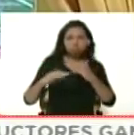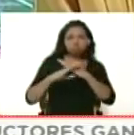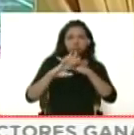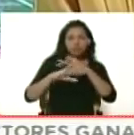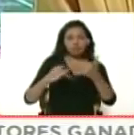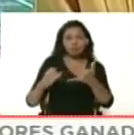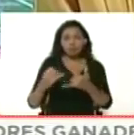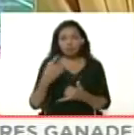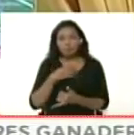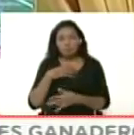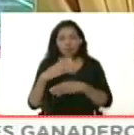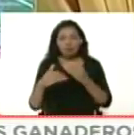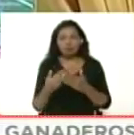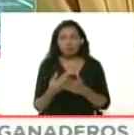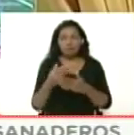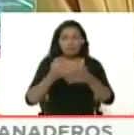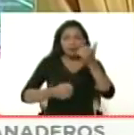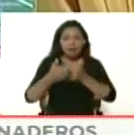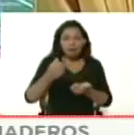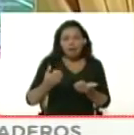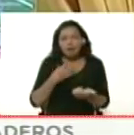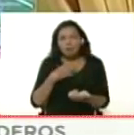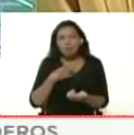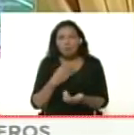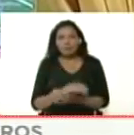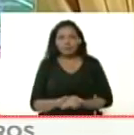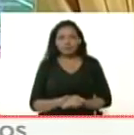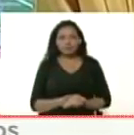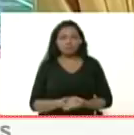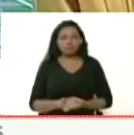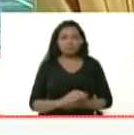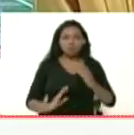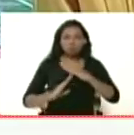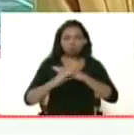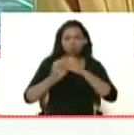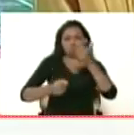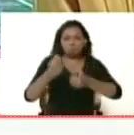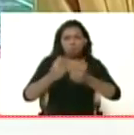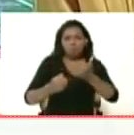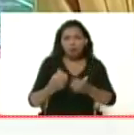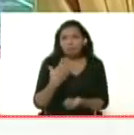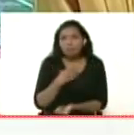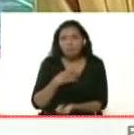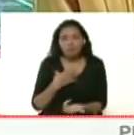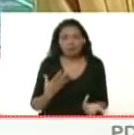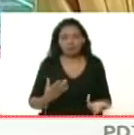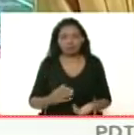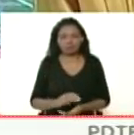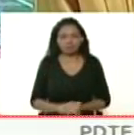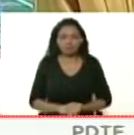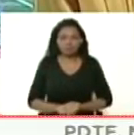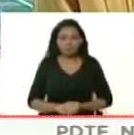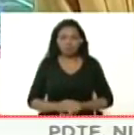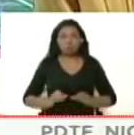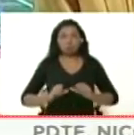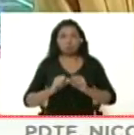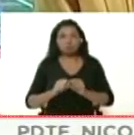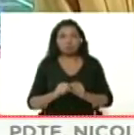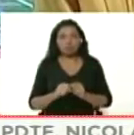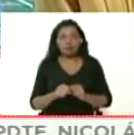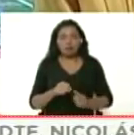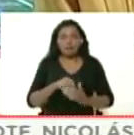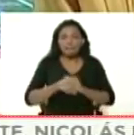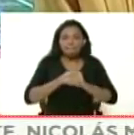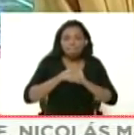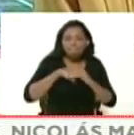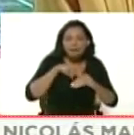no pueden detener a esa vaca y el ordeño. ¿Cómo van a detener el ordeño de la vaca? ¿Cómo van a detener a la vaca pariendo